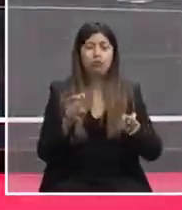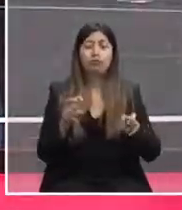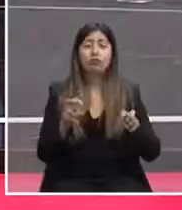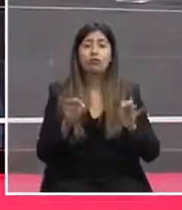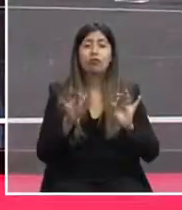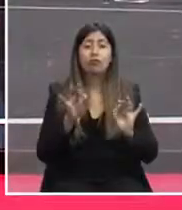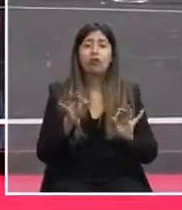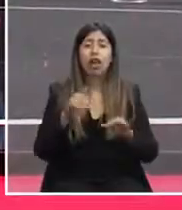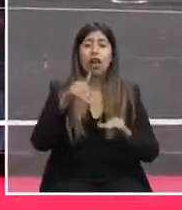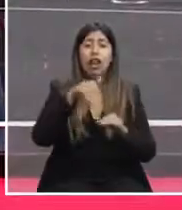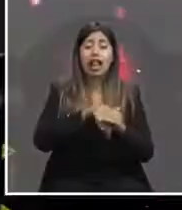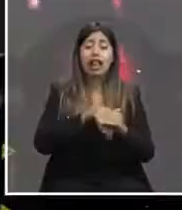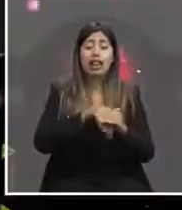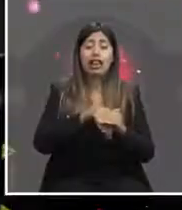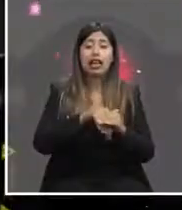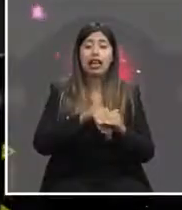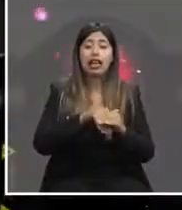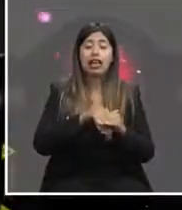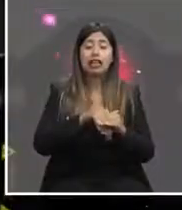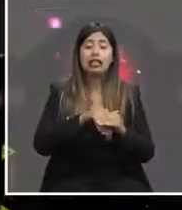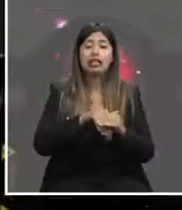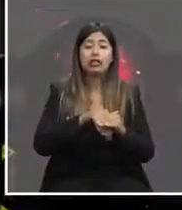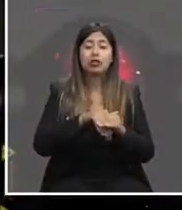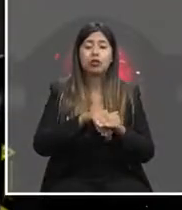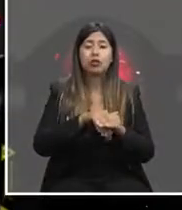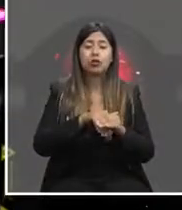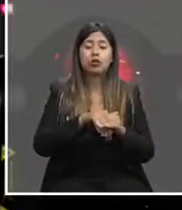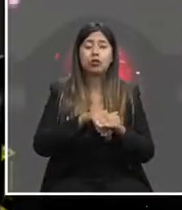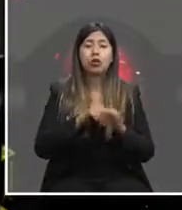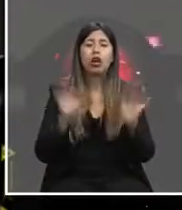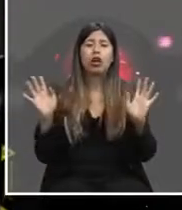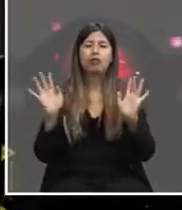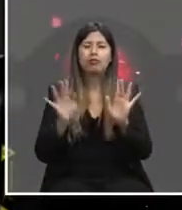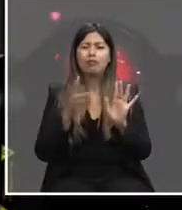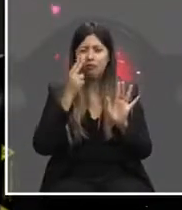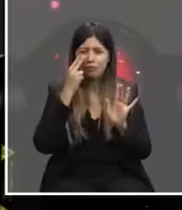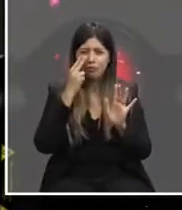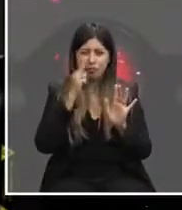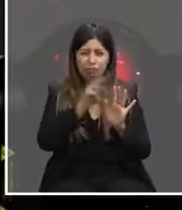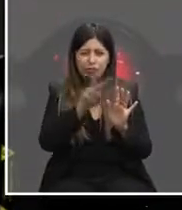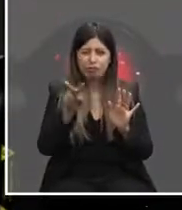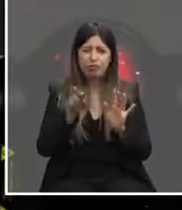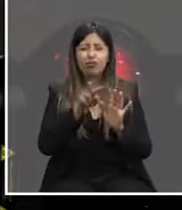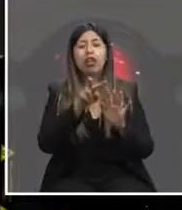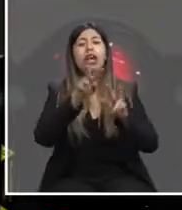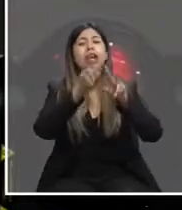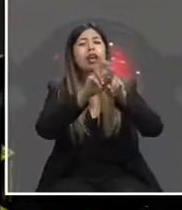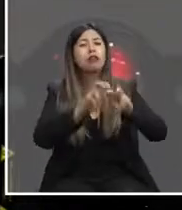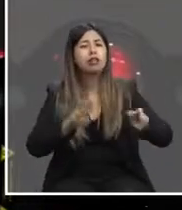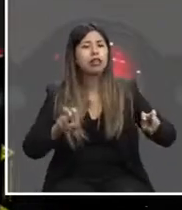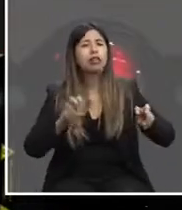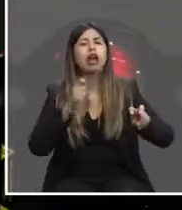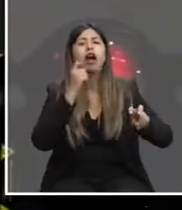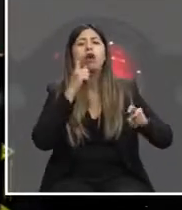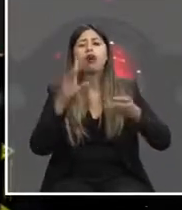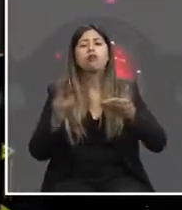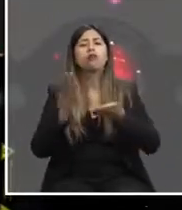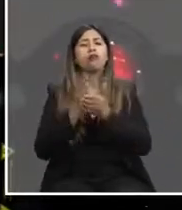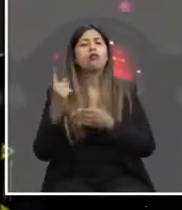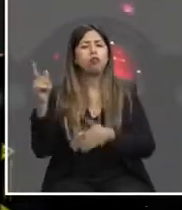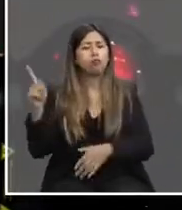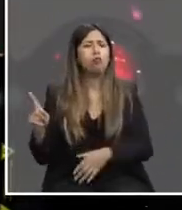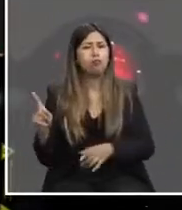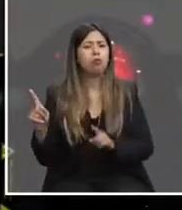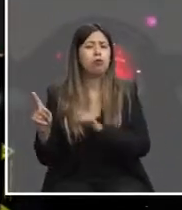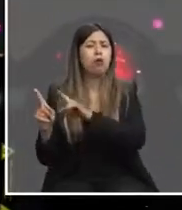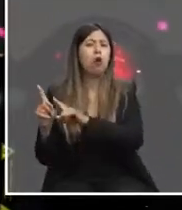una elección, empieza a investigar quiénes habían influido en los votantes para tomar la determinación de votar por tal o